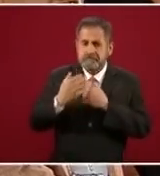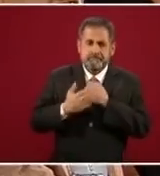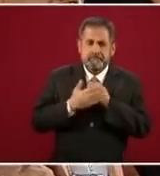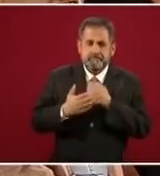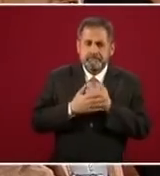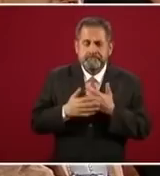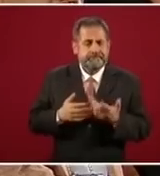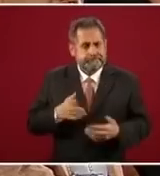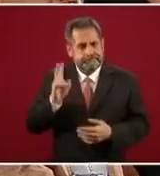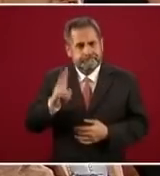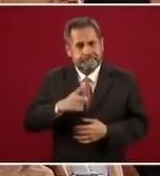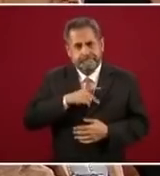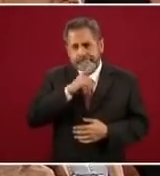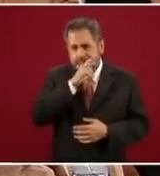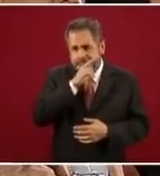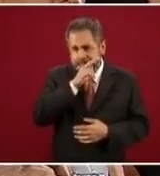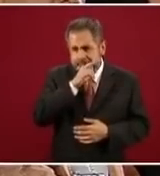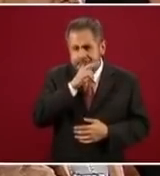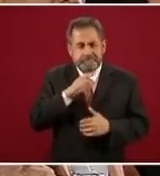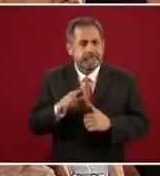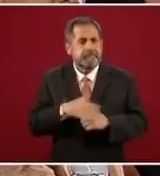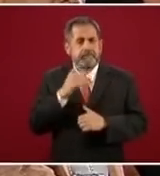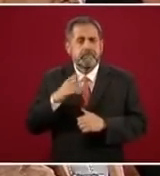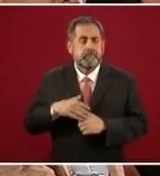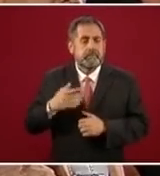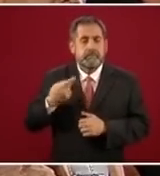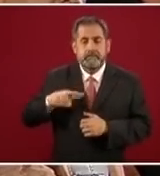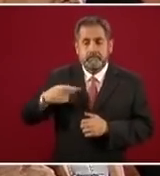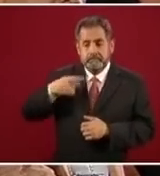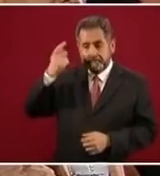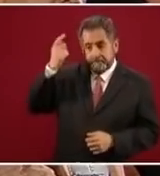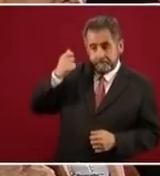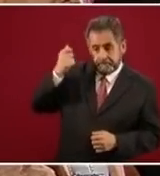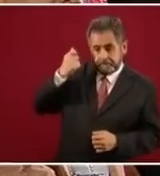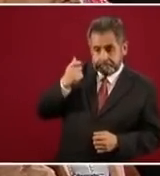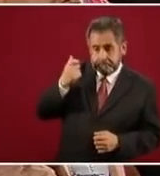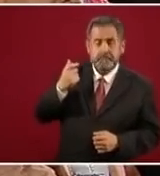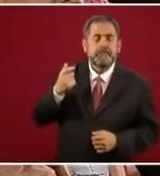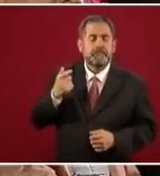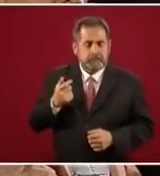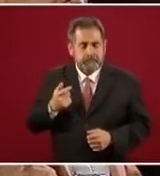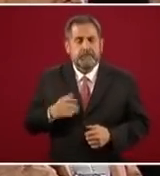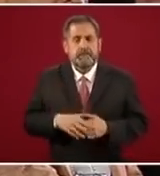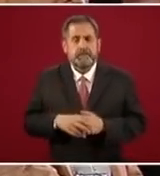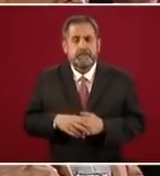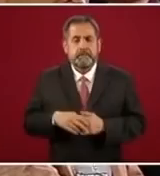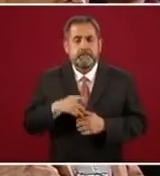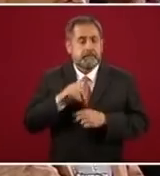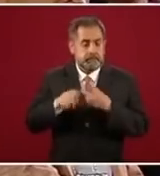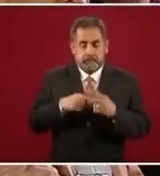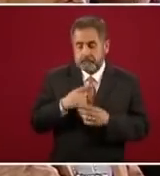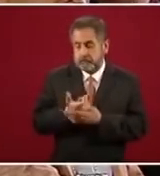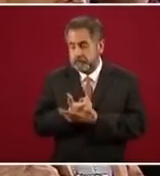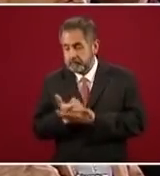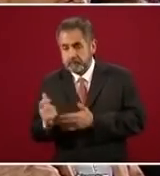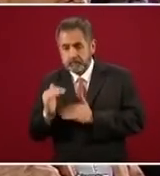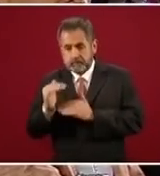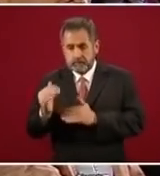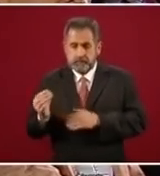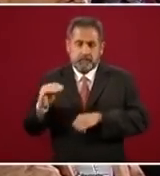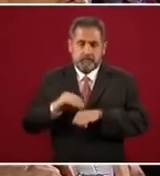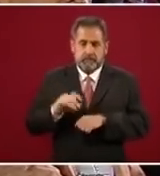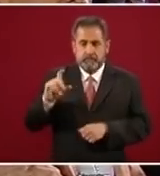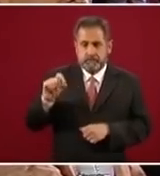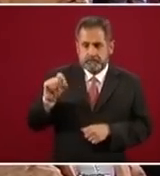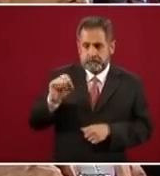manifestado que están preocupados, sobre todo jubilados, donde cuando usted llega hace un aumento del salario mínimo del 20% a